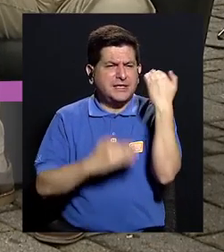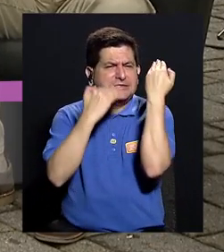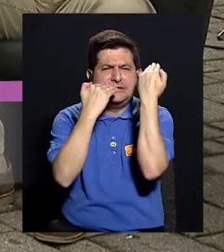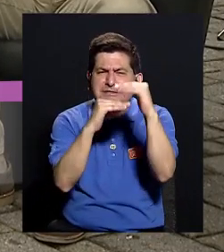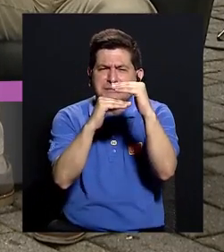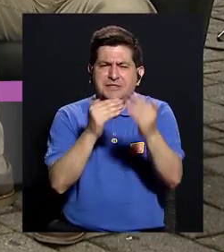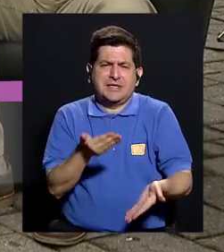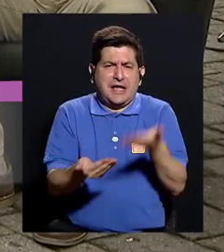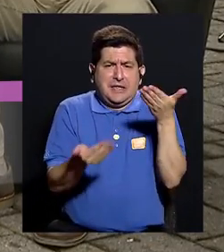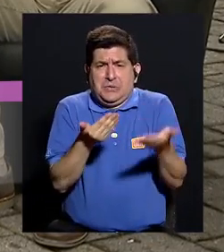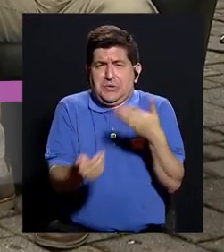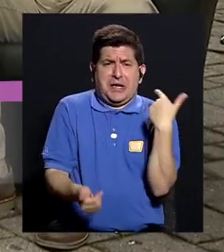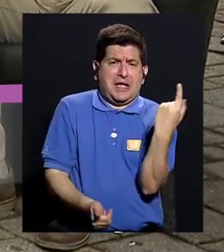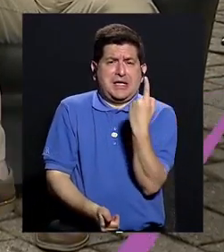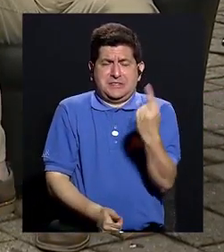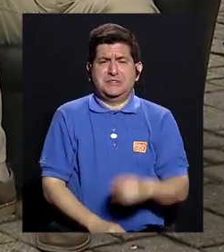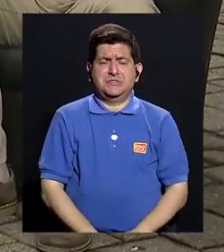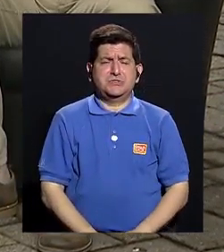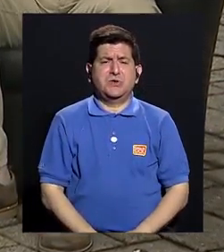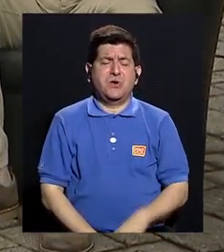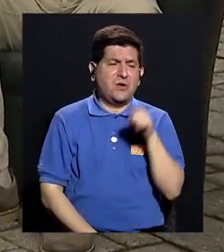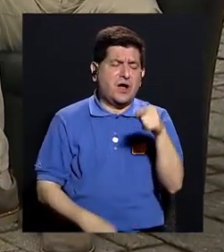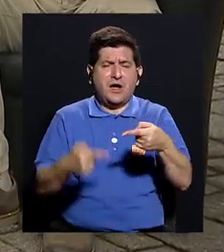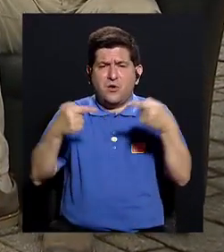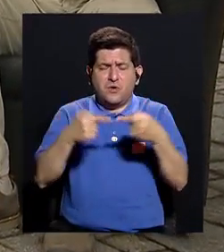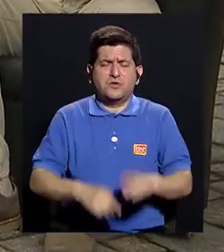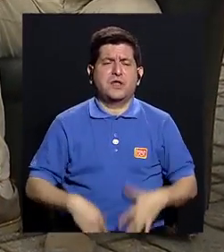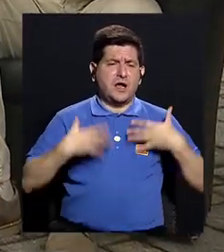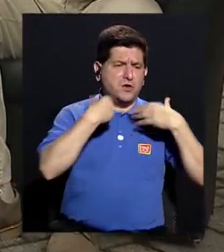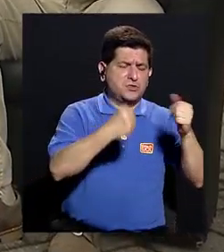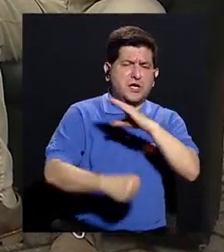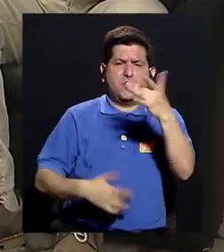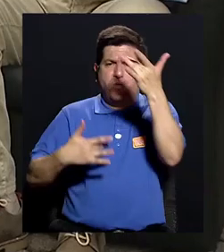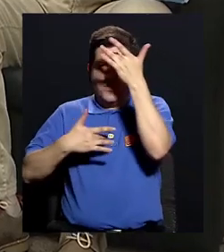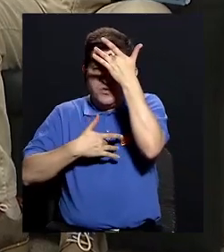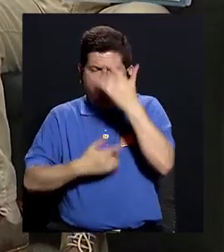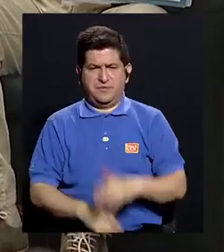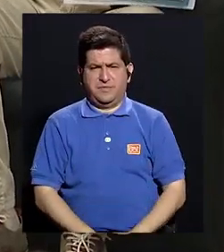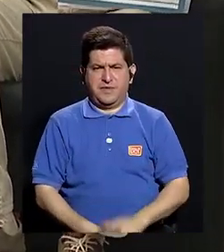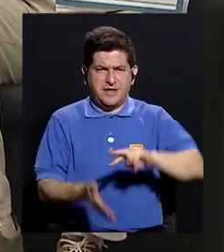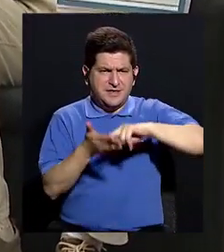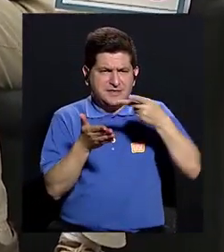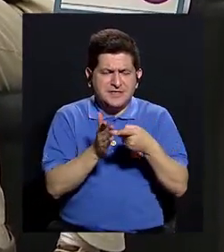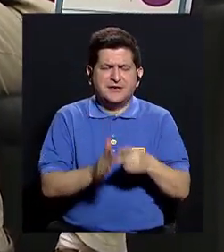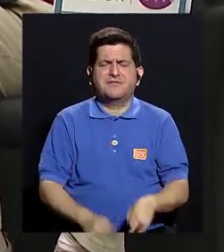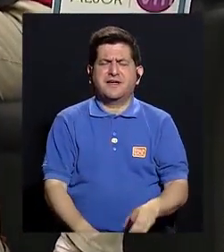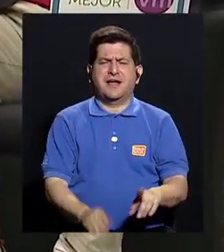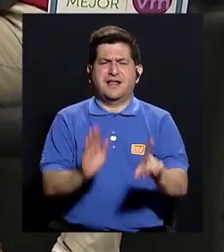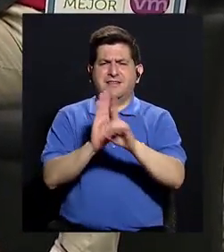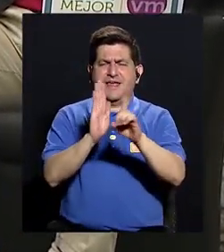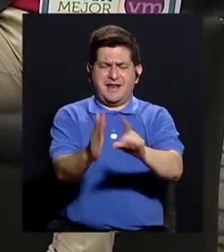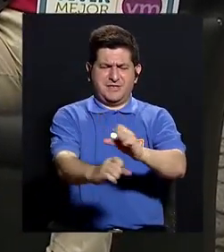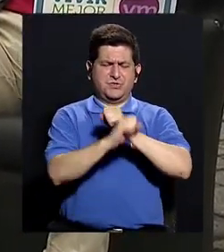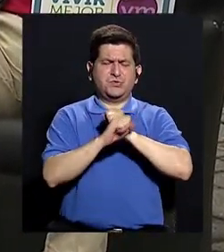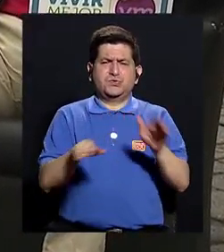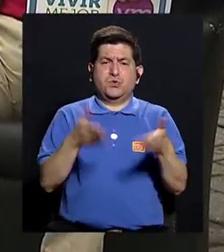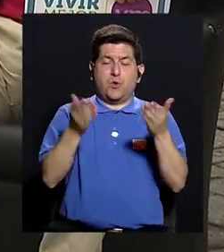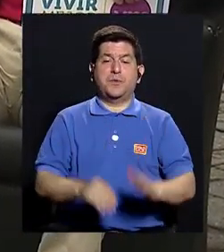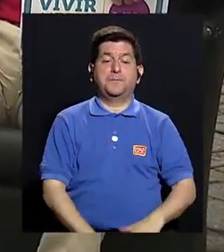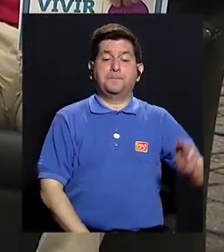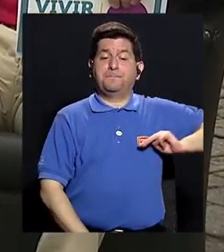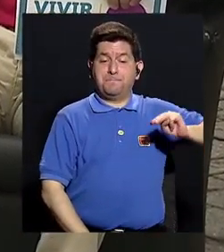reduccionista, casi que como Antónimo Salud de Enfermedad. Así es. ¿Qué nos asegura entonces estos derechos? Precisamente por